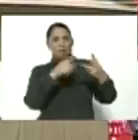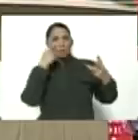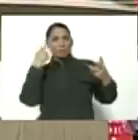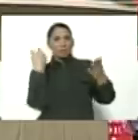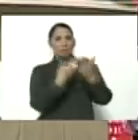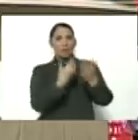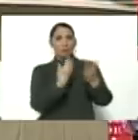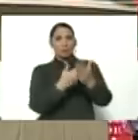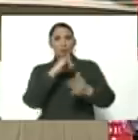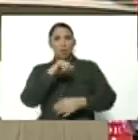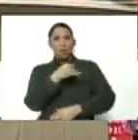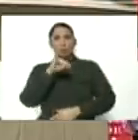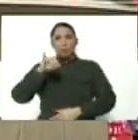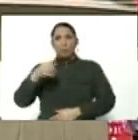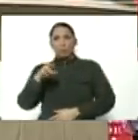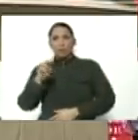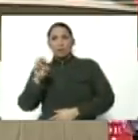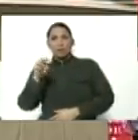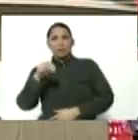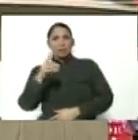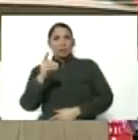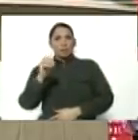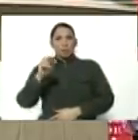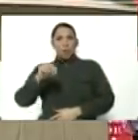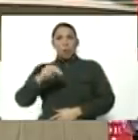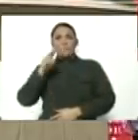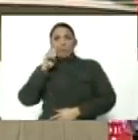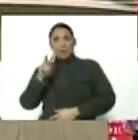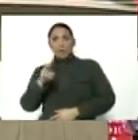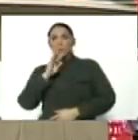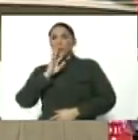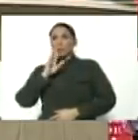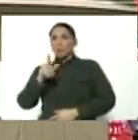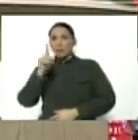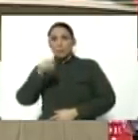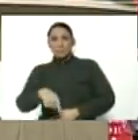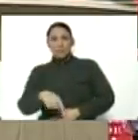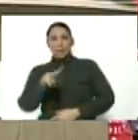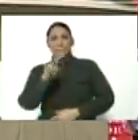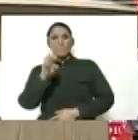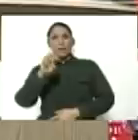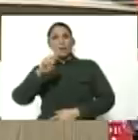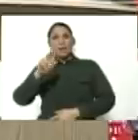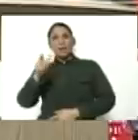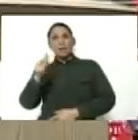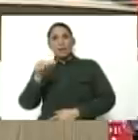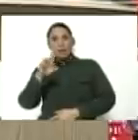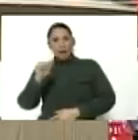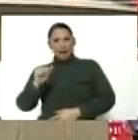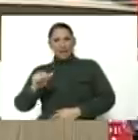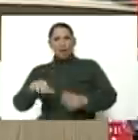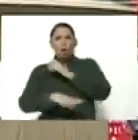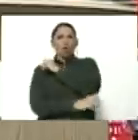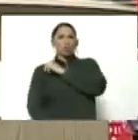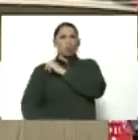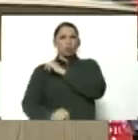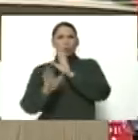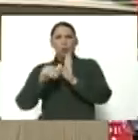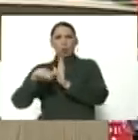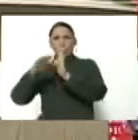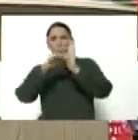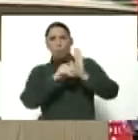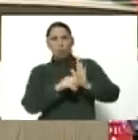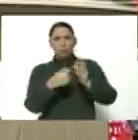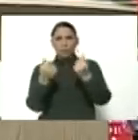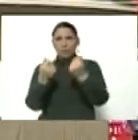es el caso de JJ Rendón, veremos su testimonio, como es el caso de Sergio Vergara, el corrupto aquel que se robó los reales en Cúcuta, que supuestamente